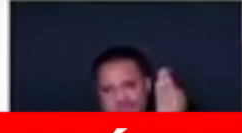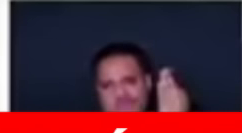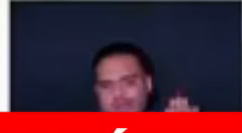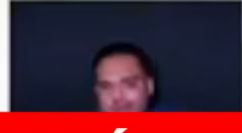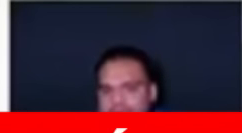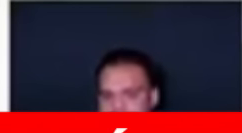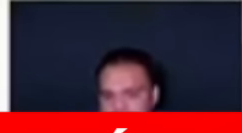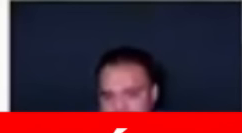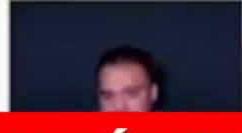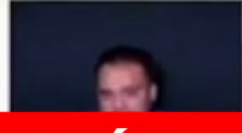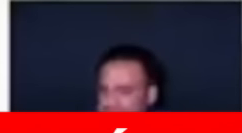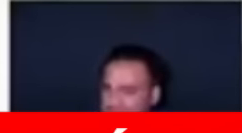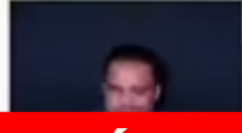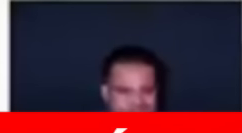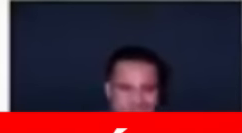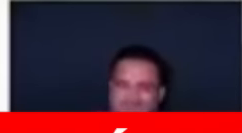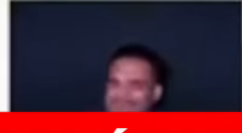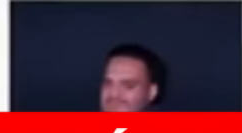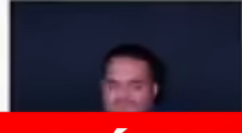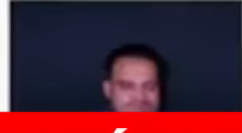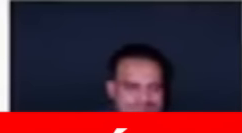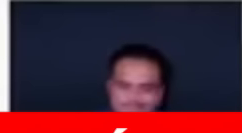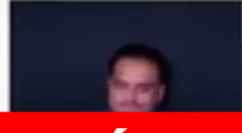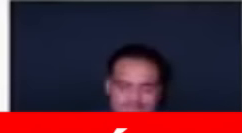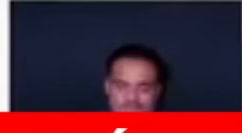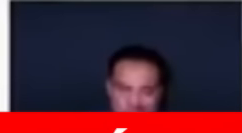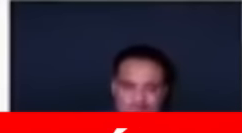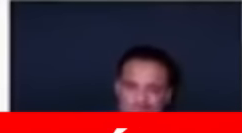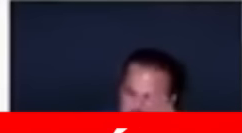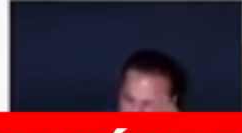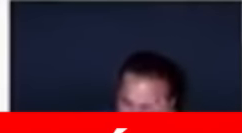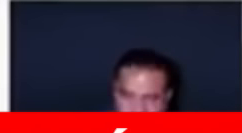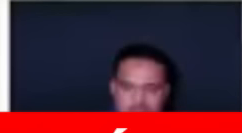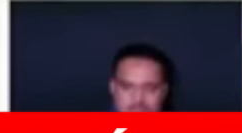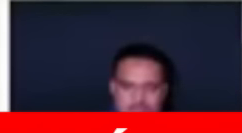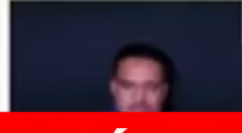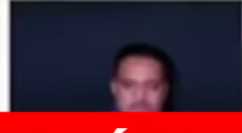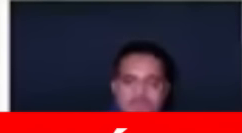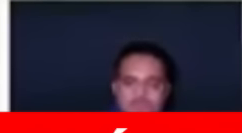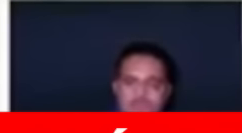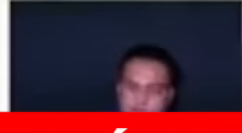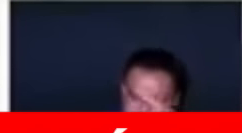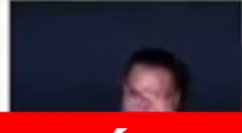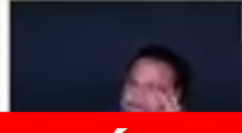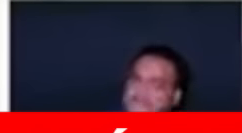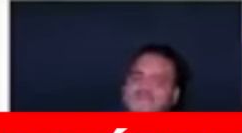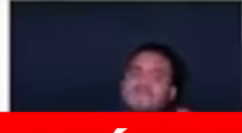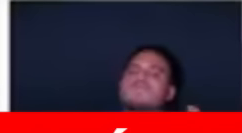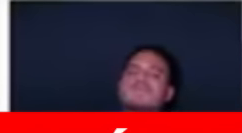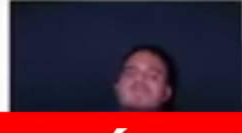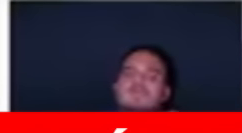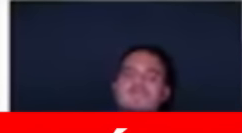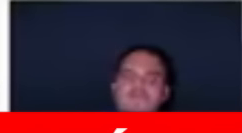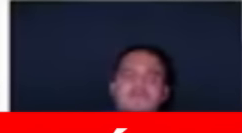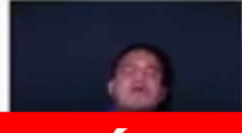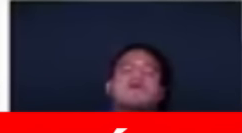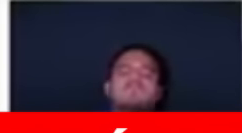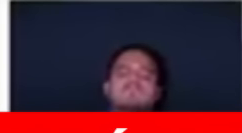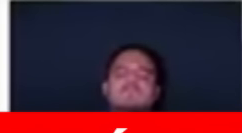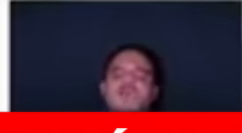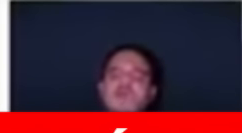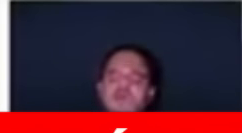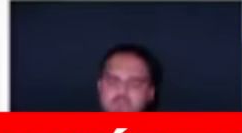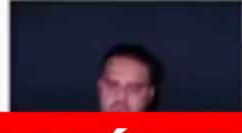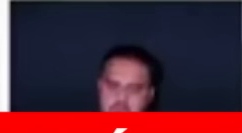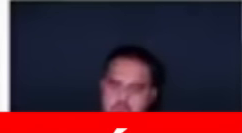México. No, amigos, lo sabemos muy bien. Lo que México necesita es